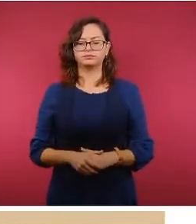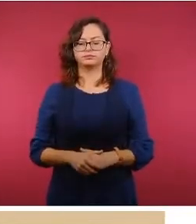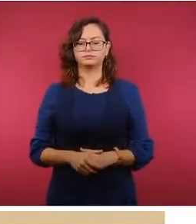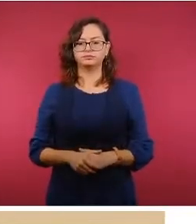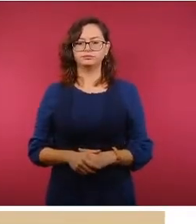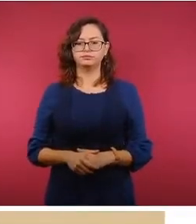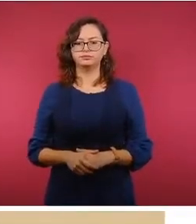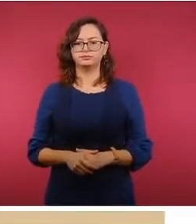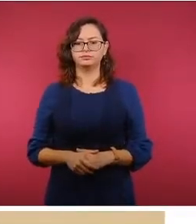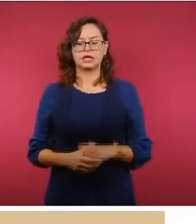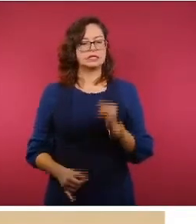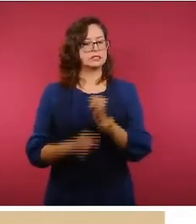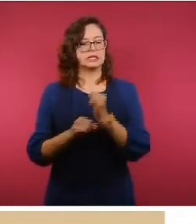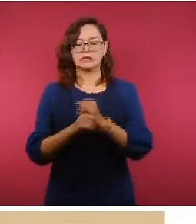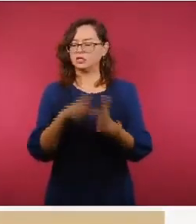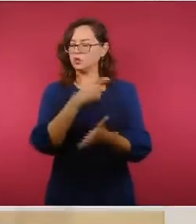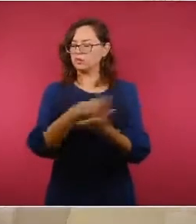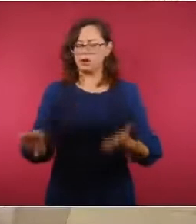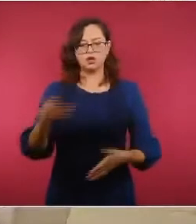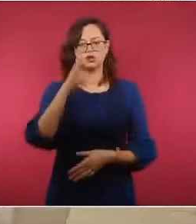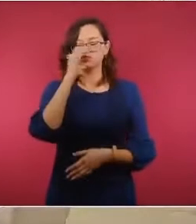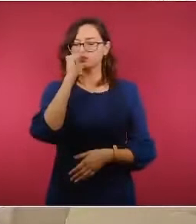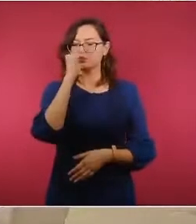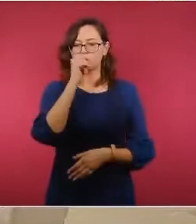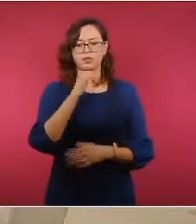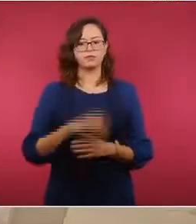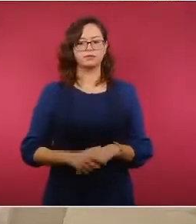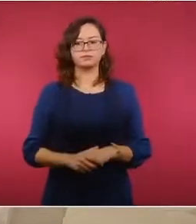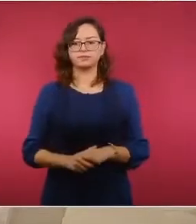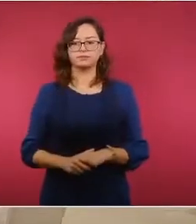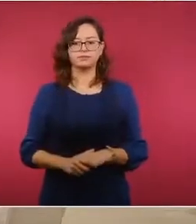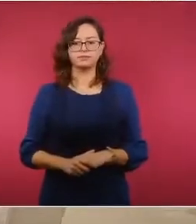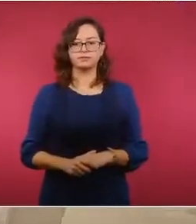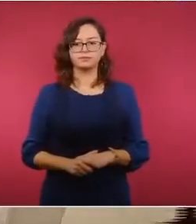No se puede comprar por internet. Gracias. Al contrario, gracias, señor